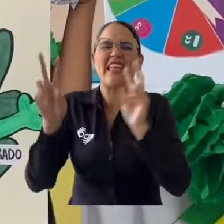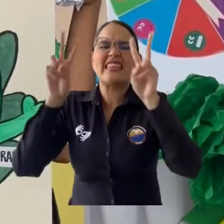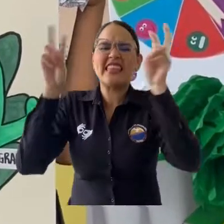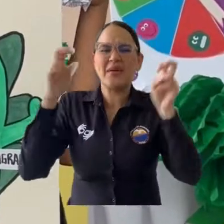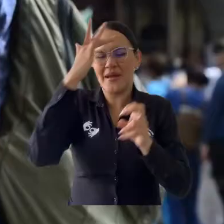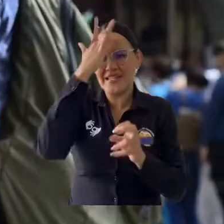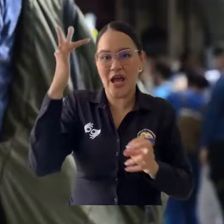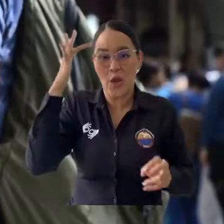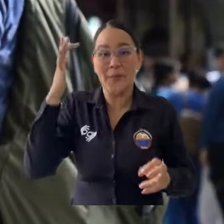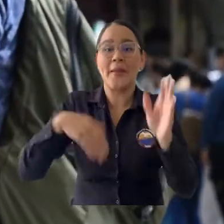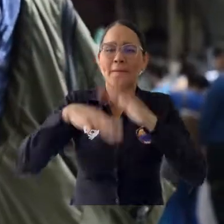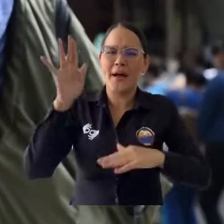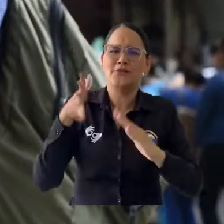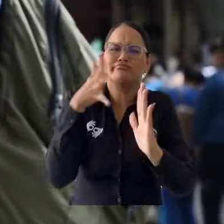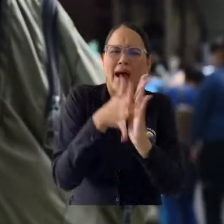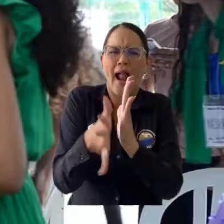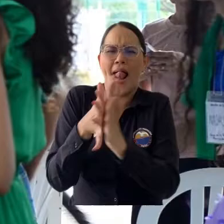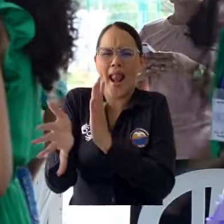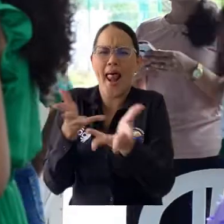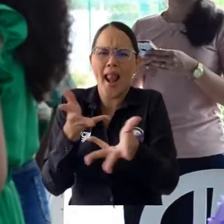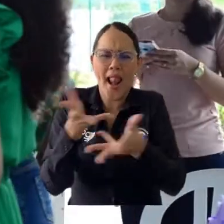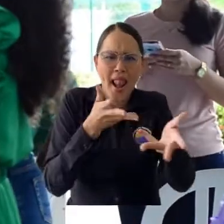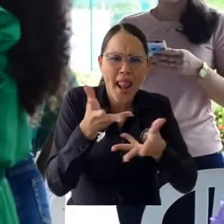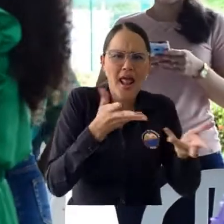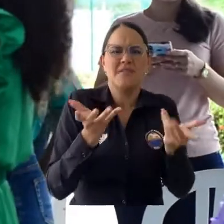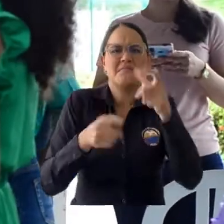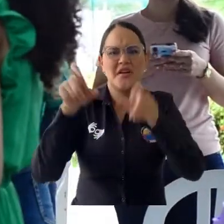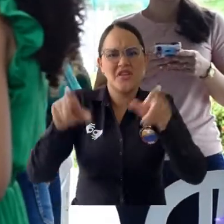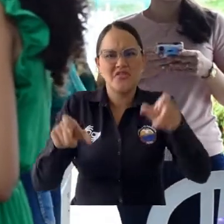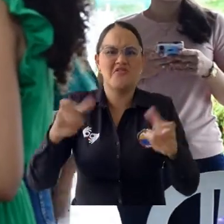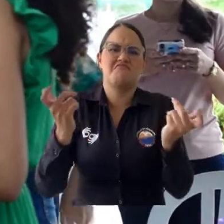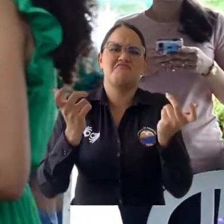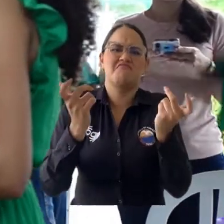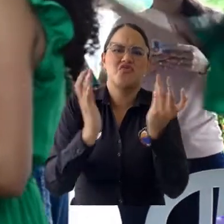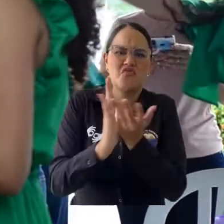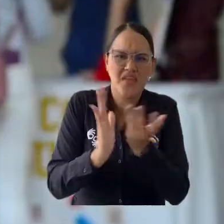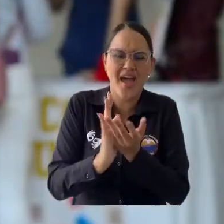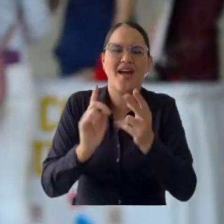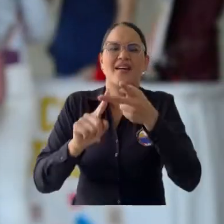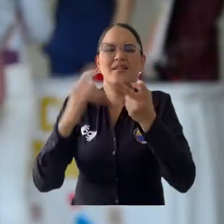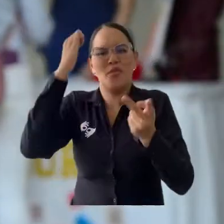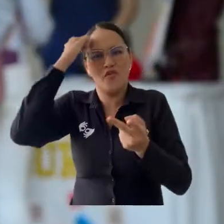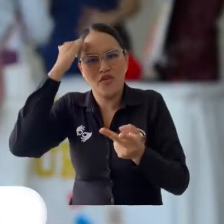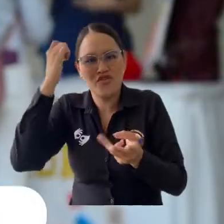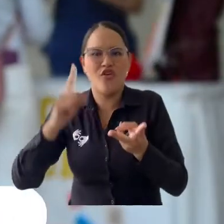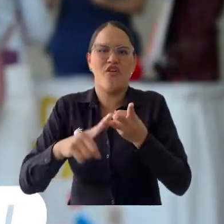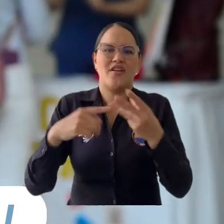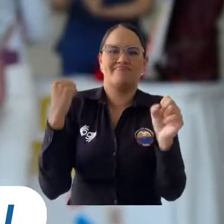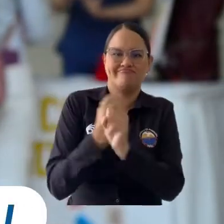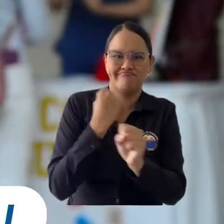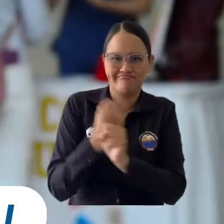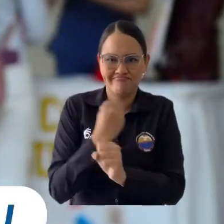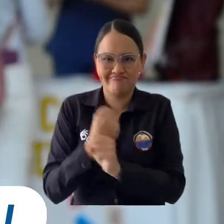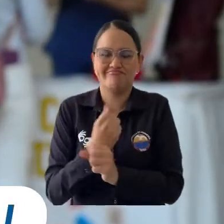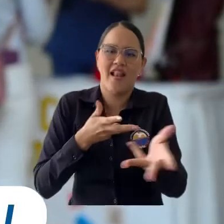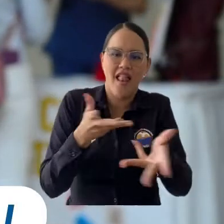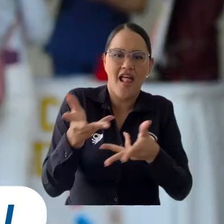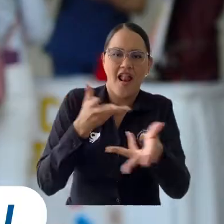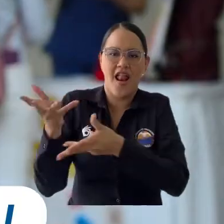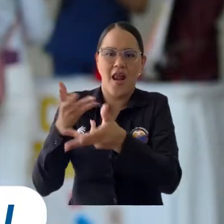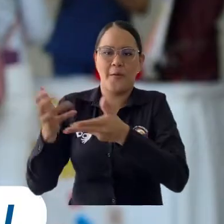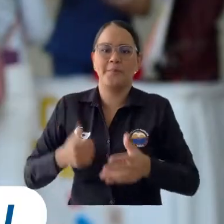temáticos brindaron información valiosa a universitarios, docentes y trabajadores. Brindamos información de